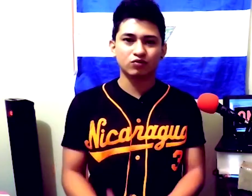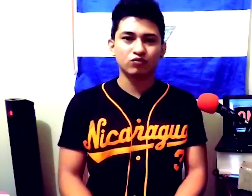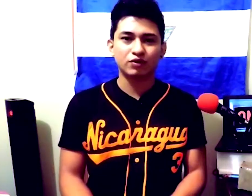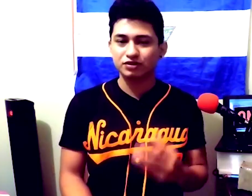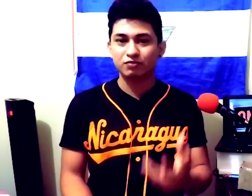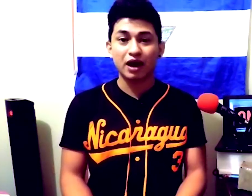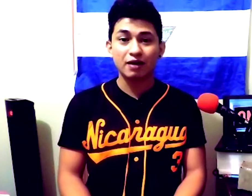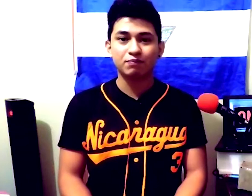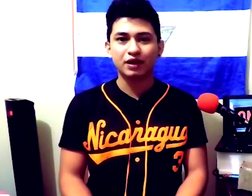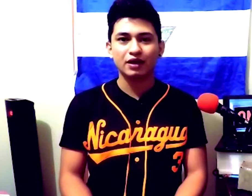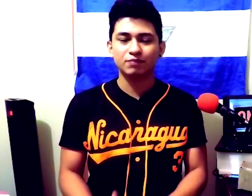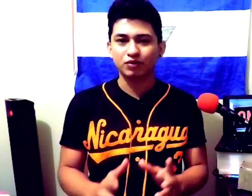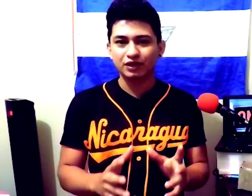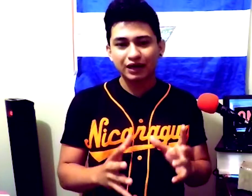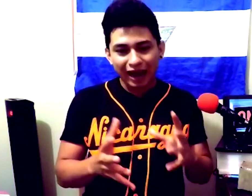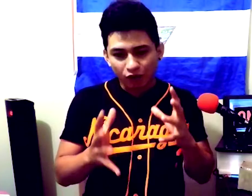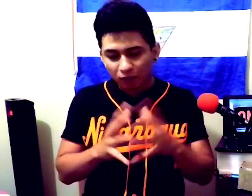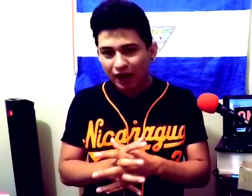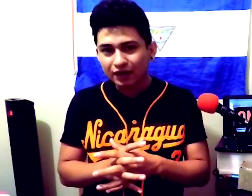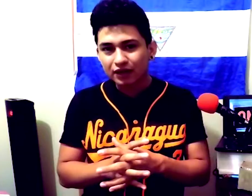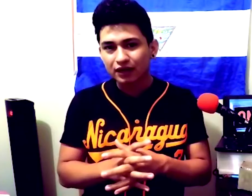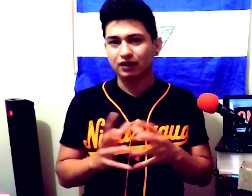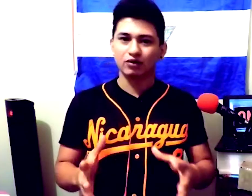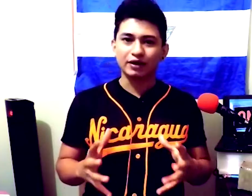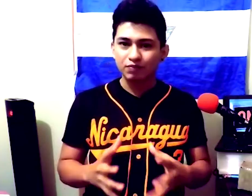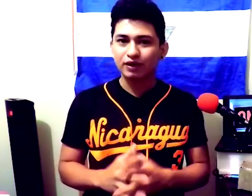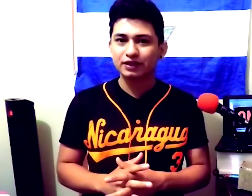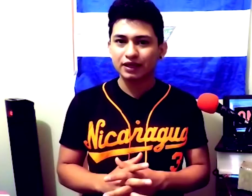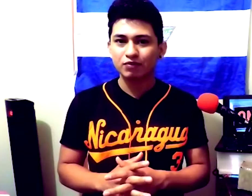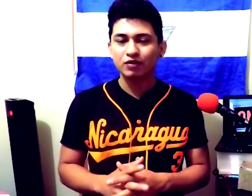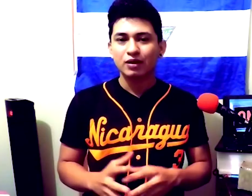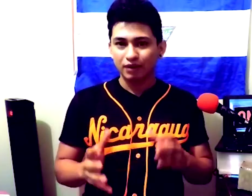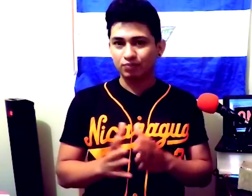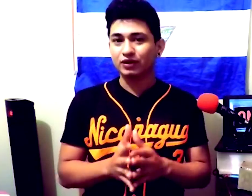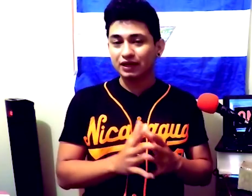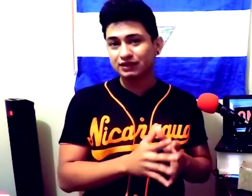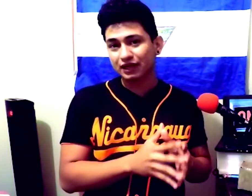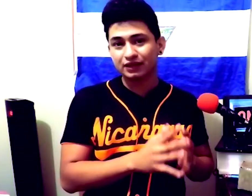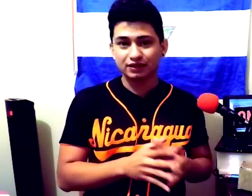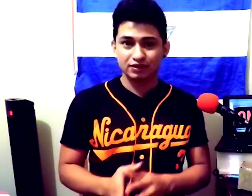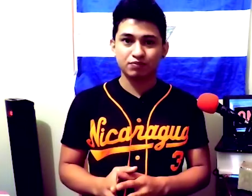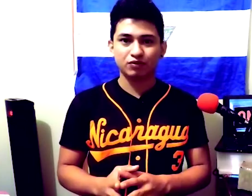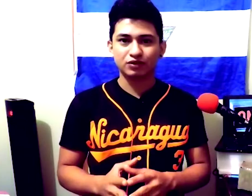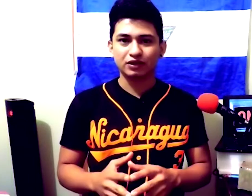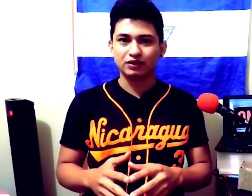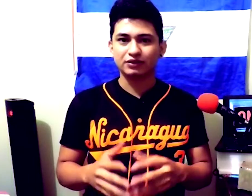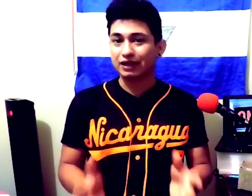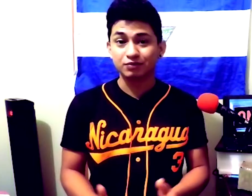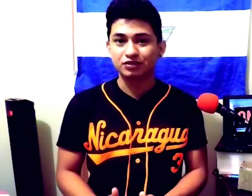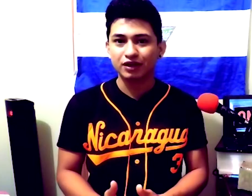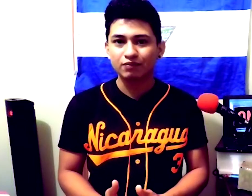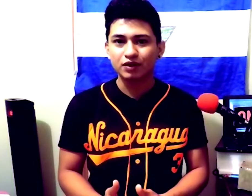tener una visión más amplia y poder acoplar los equipos que tenemos para poder realizar este tipo